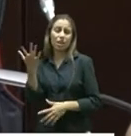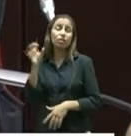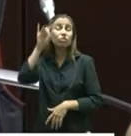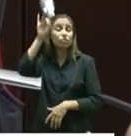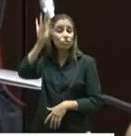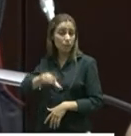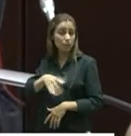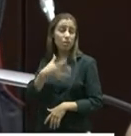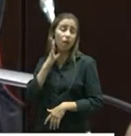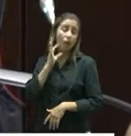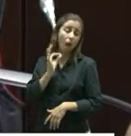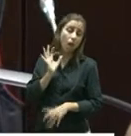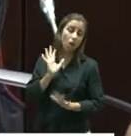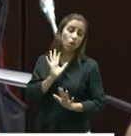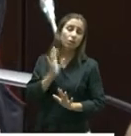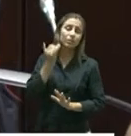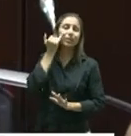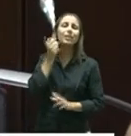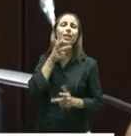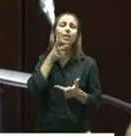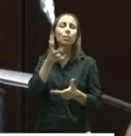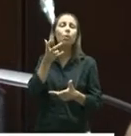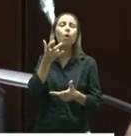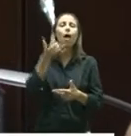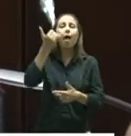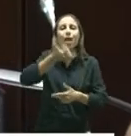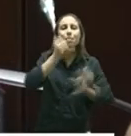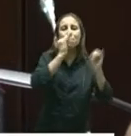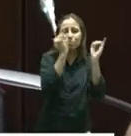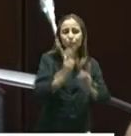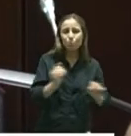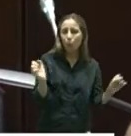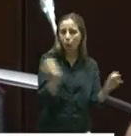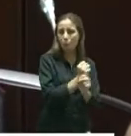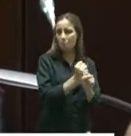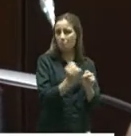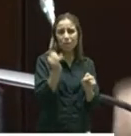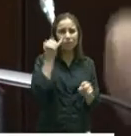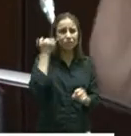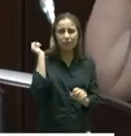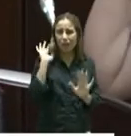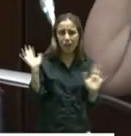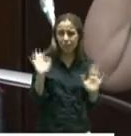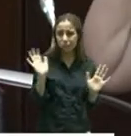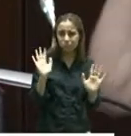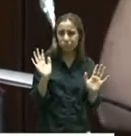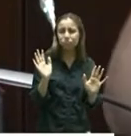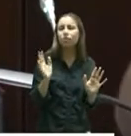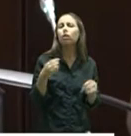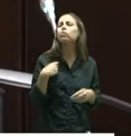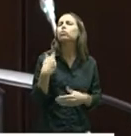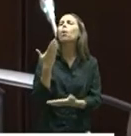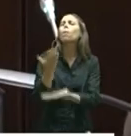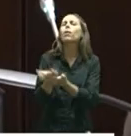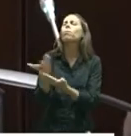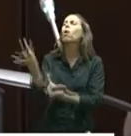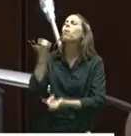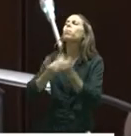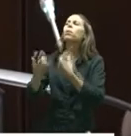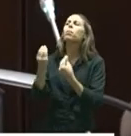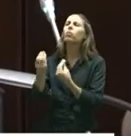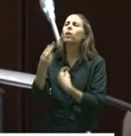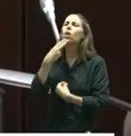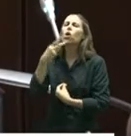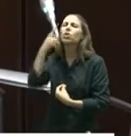algo que mencionábamos de que ya hay un presupuesto aprobado y que nadie está pidiendo explicaciones por esos 11,400 millones de pesos que nos